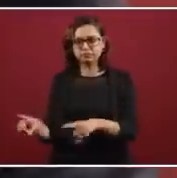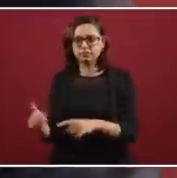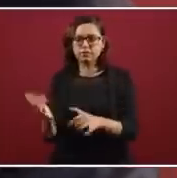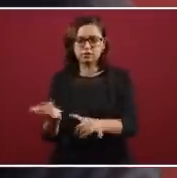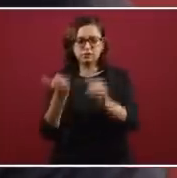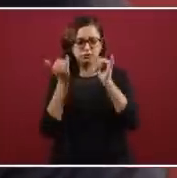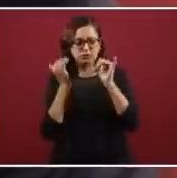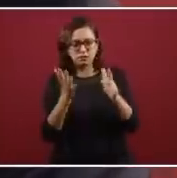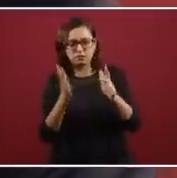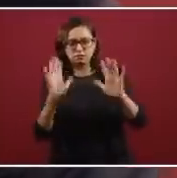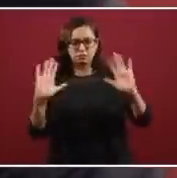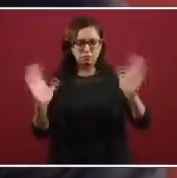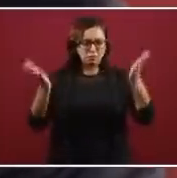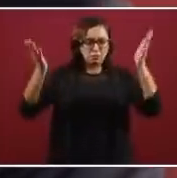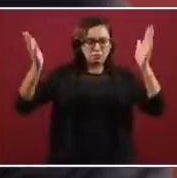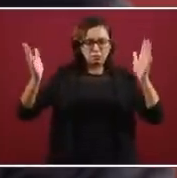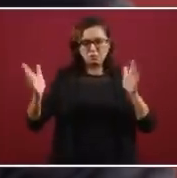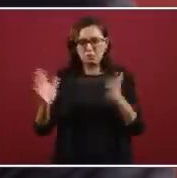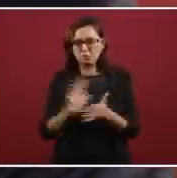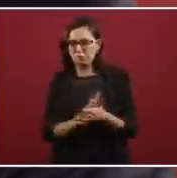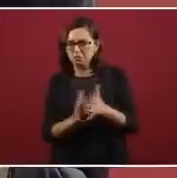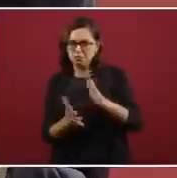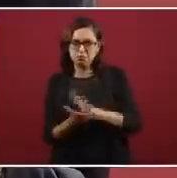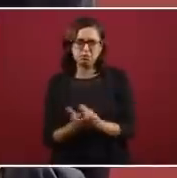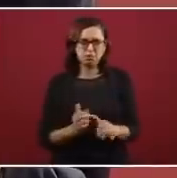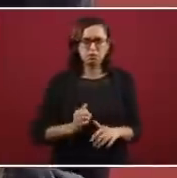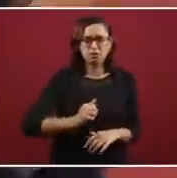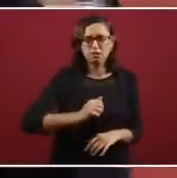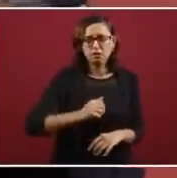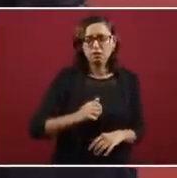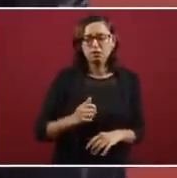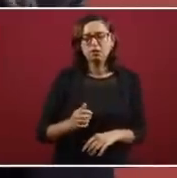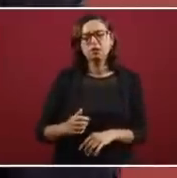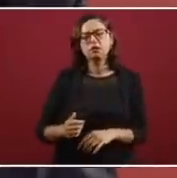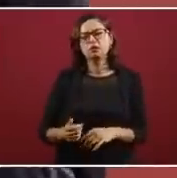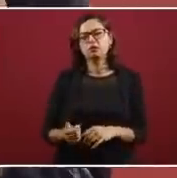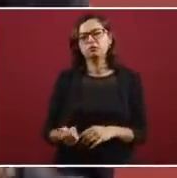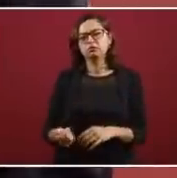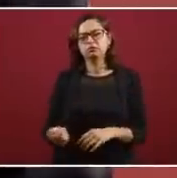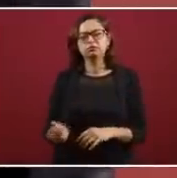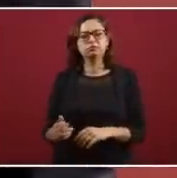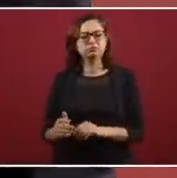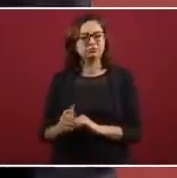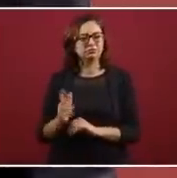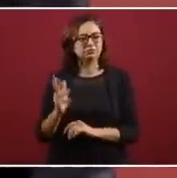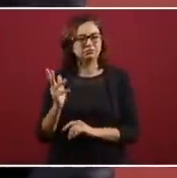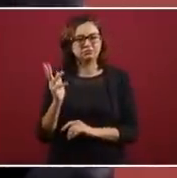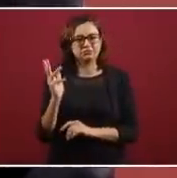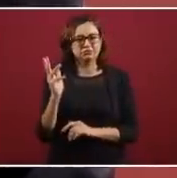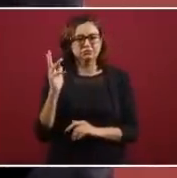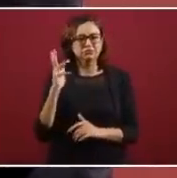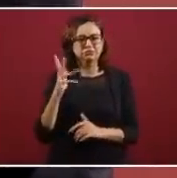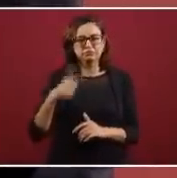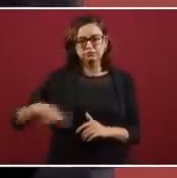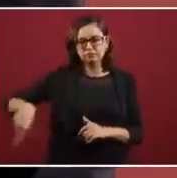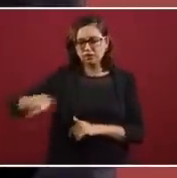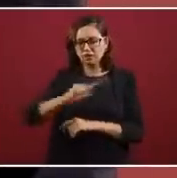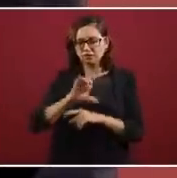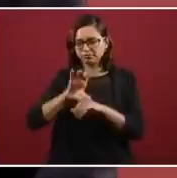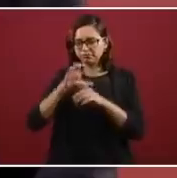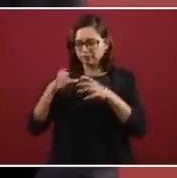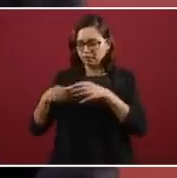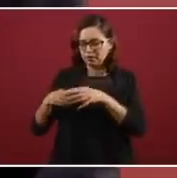trampas y influyentismos y despachos para hacer